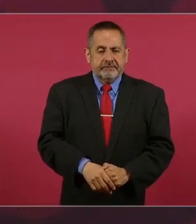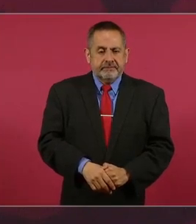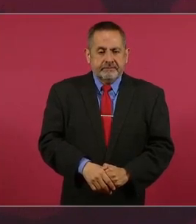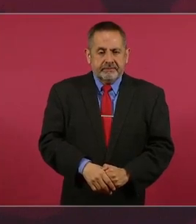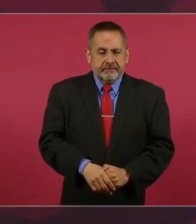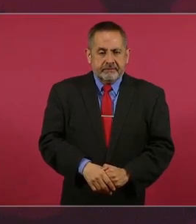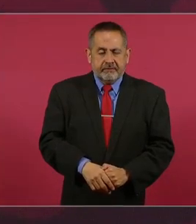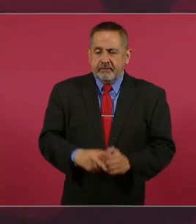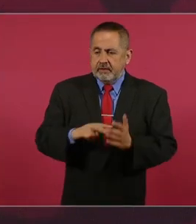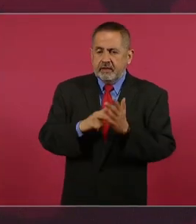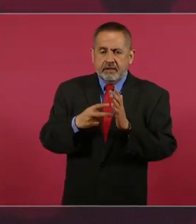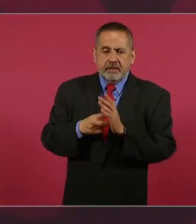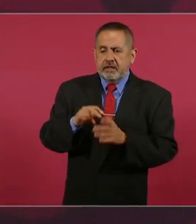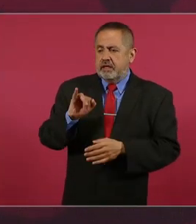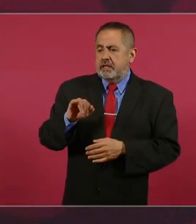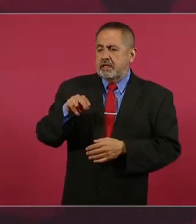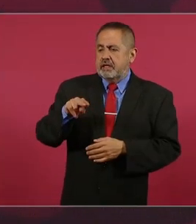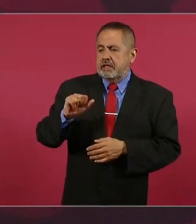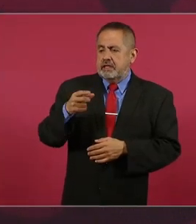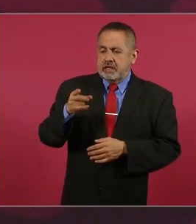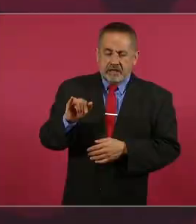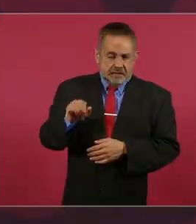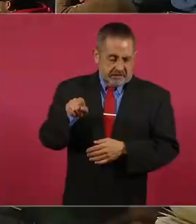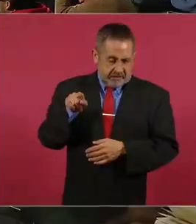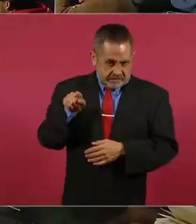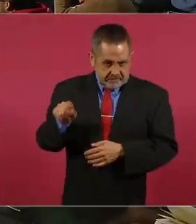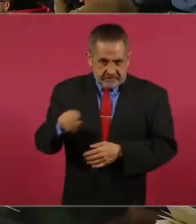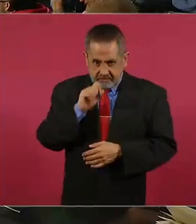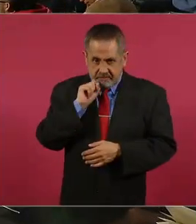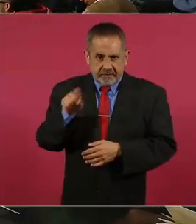el arquitecto Iñaki